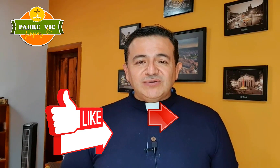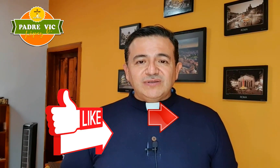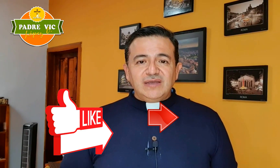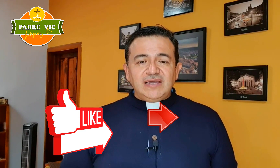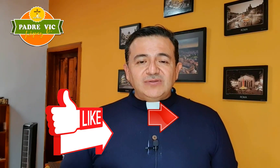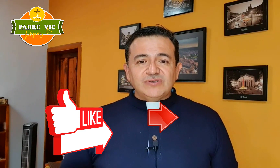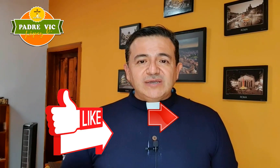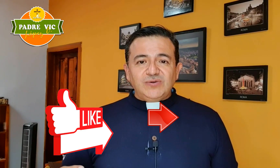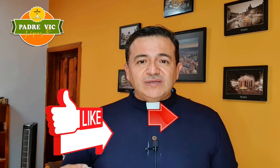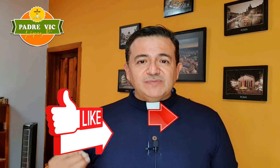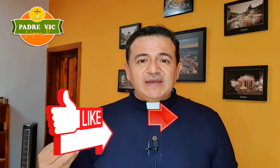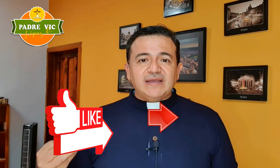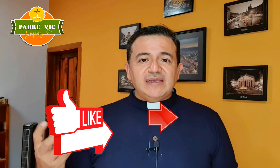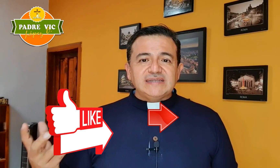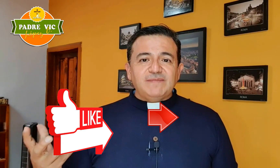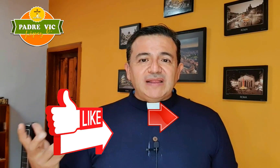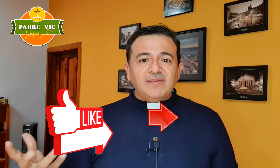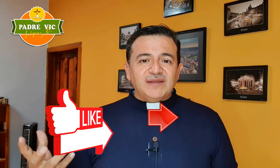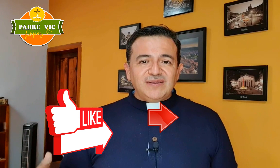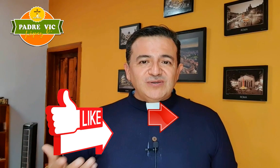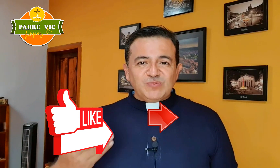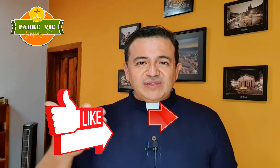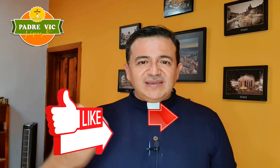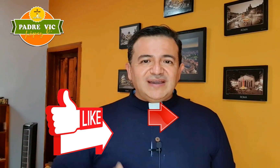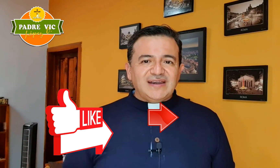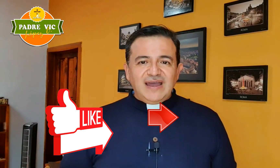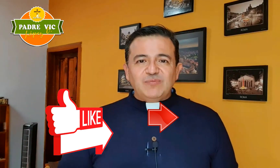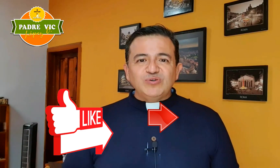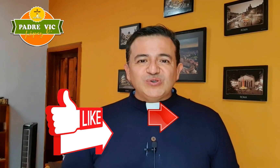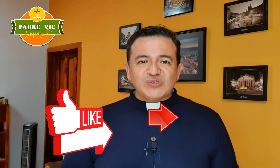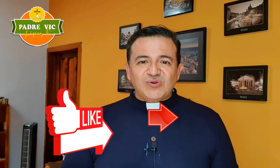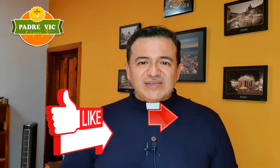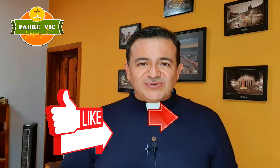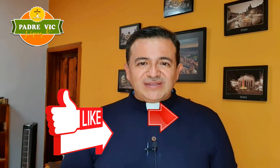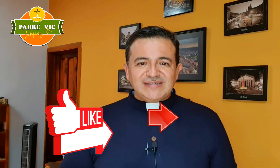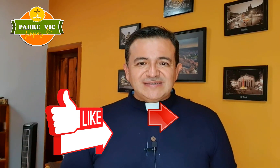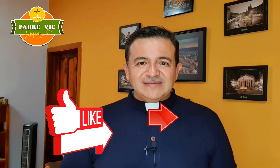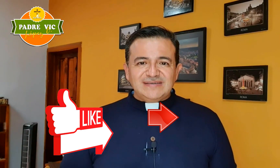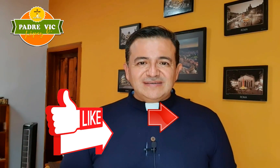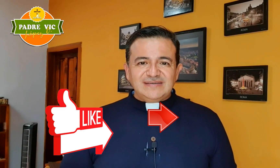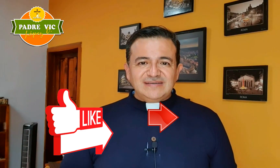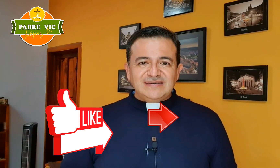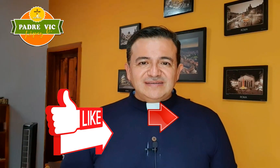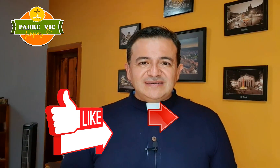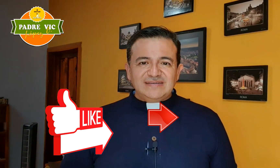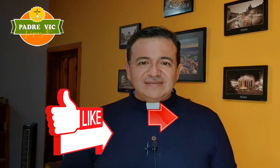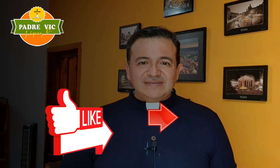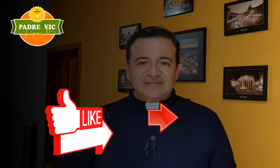reflexión y nos ayudes para que esta palabra de Dios pueda llegar a muchos corazones.